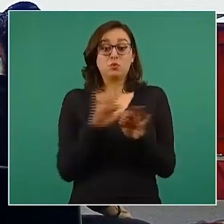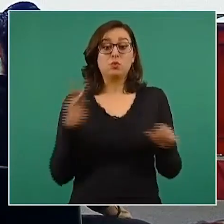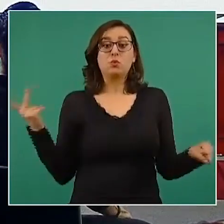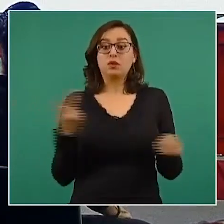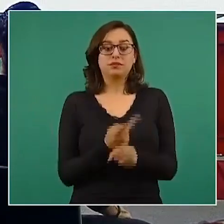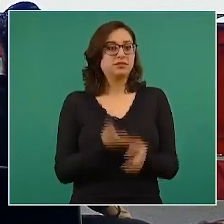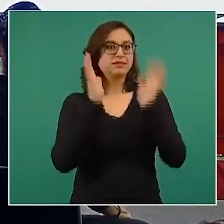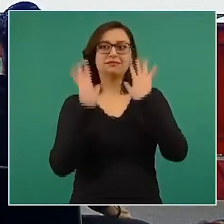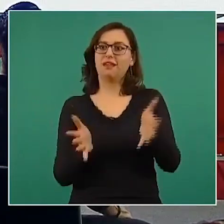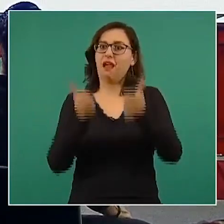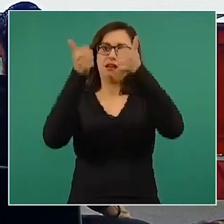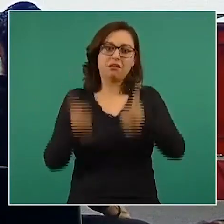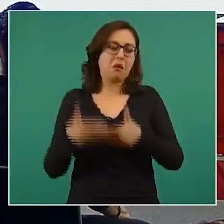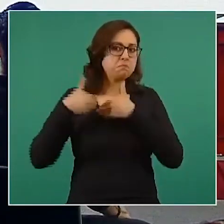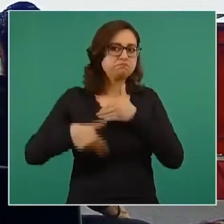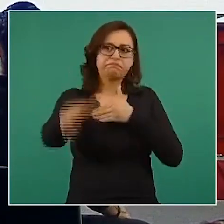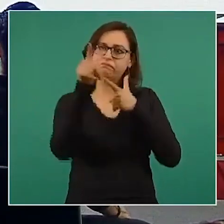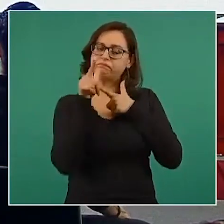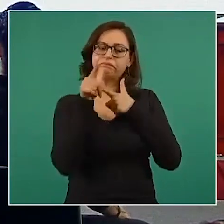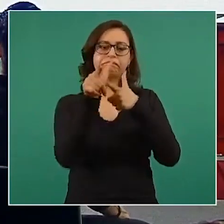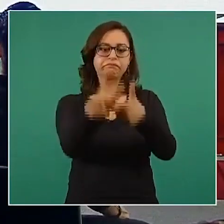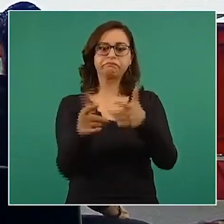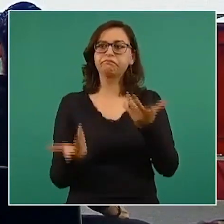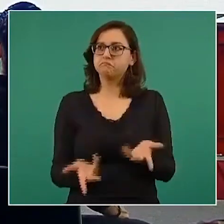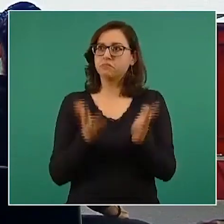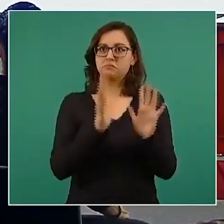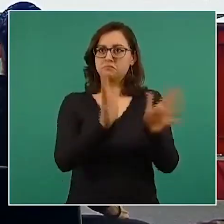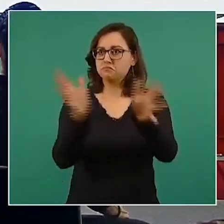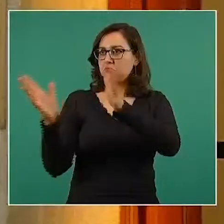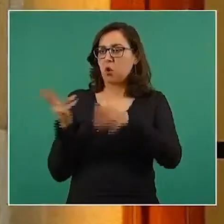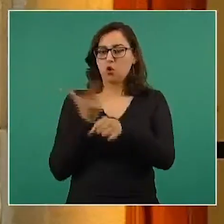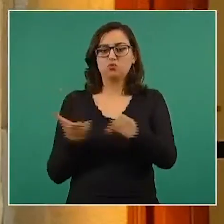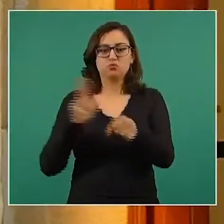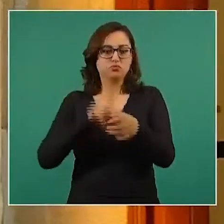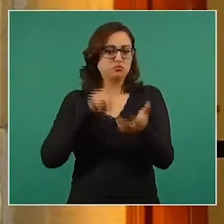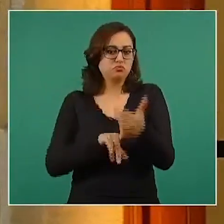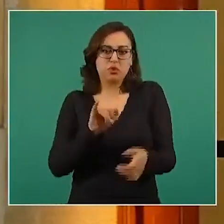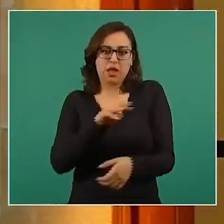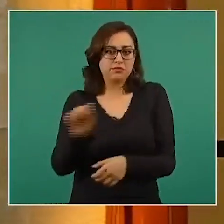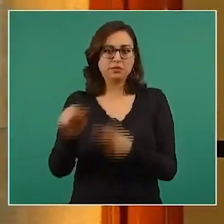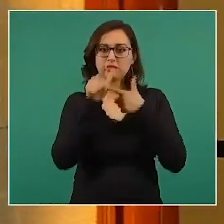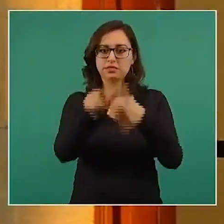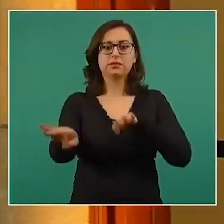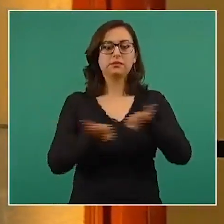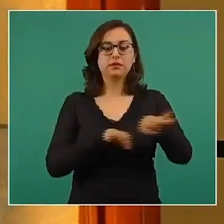preservar para la operación, garantizan el incremento de la infraestructura de manera permanente en el instituto. La siguiente, por favor.